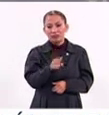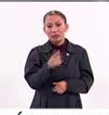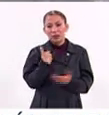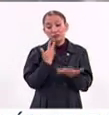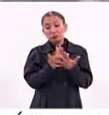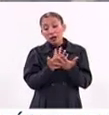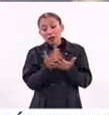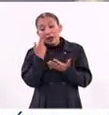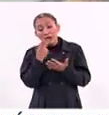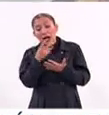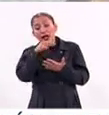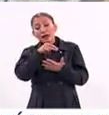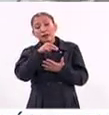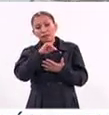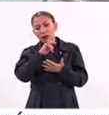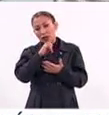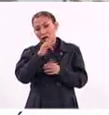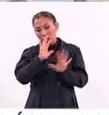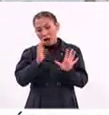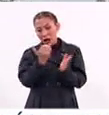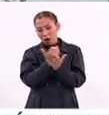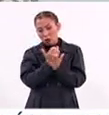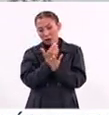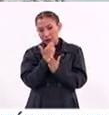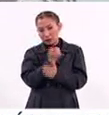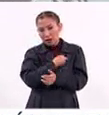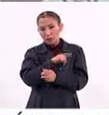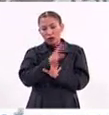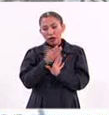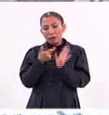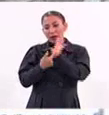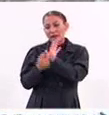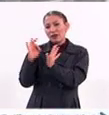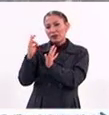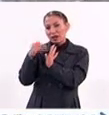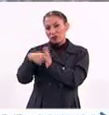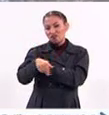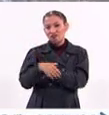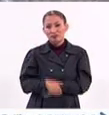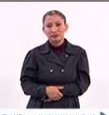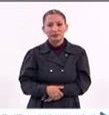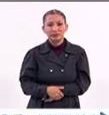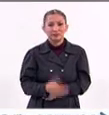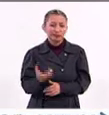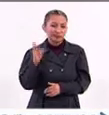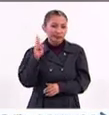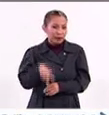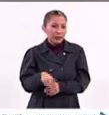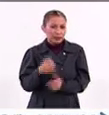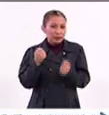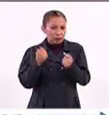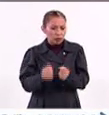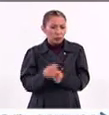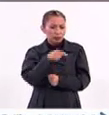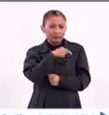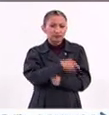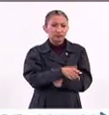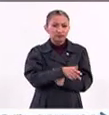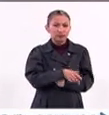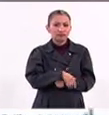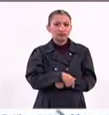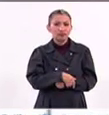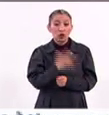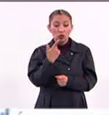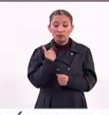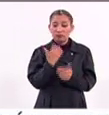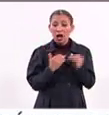estamos esperando que don Miguel esté bien, porque lo íbamos a presentar en febrero. Sí, no, bueno, ha sido seguramente